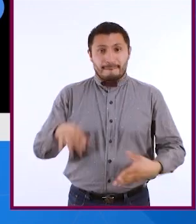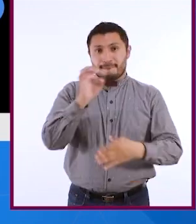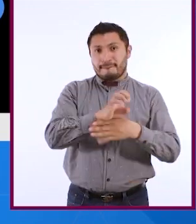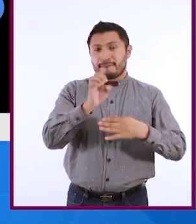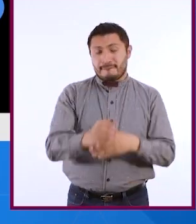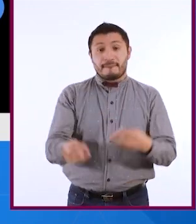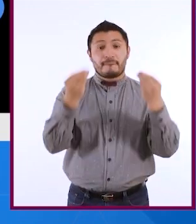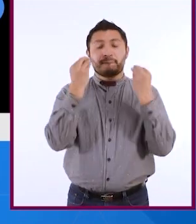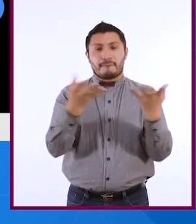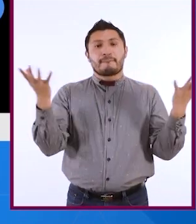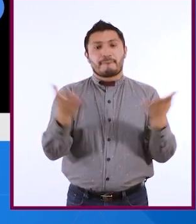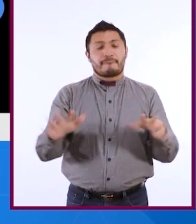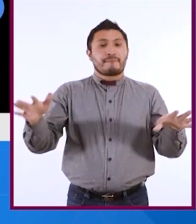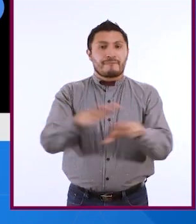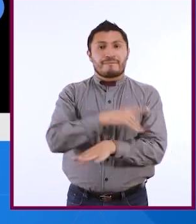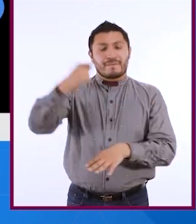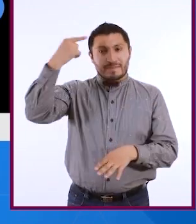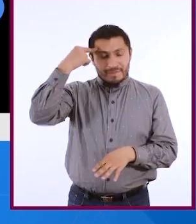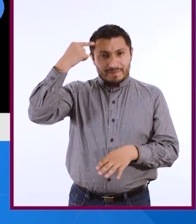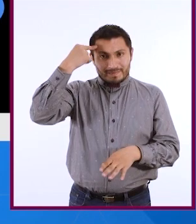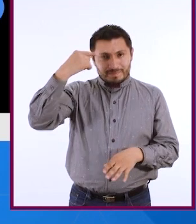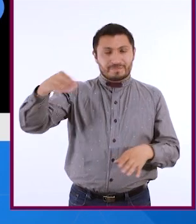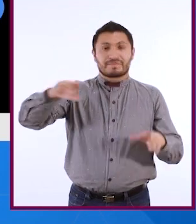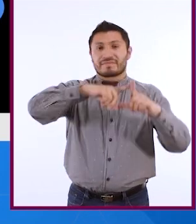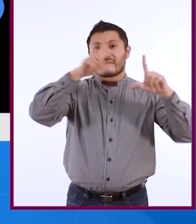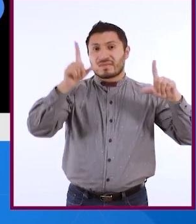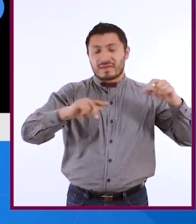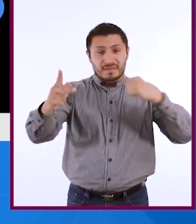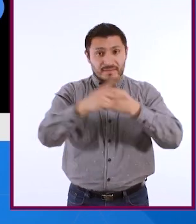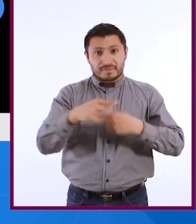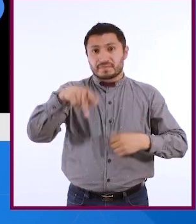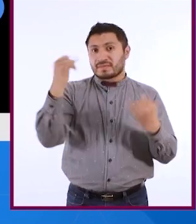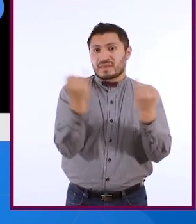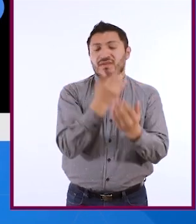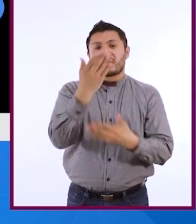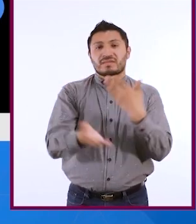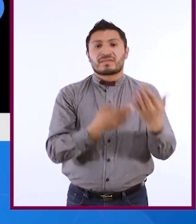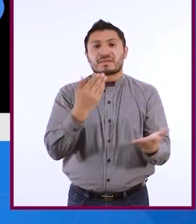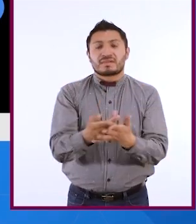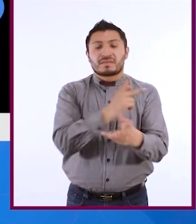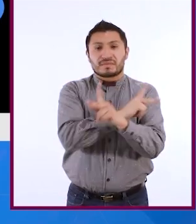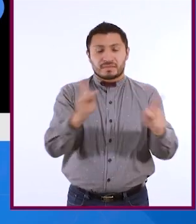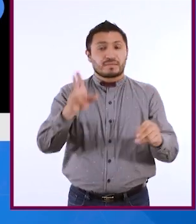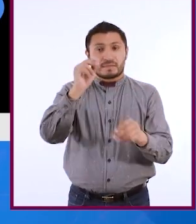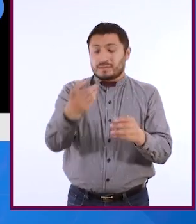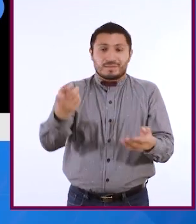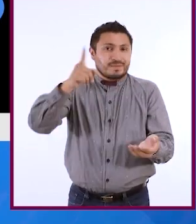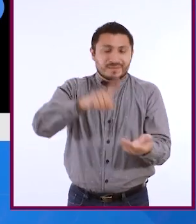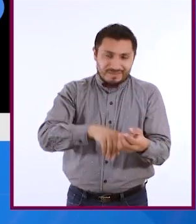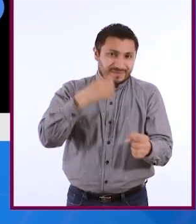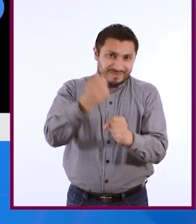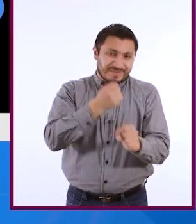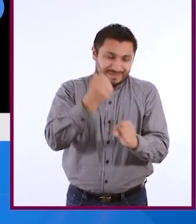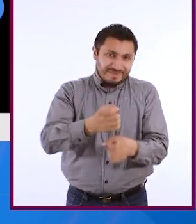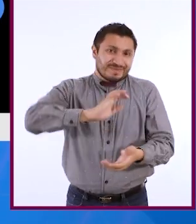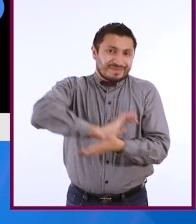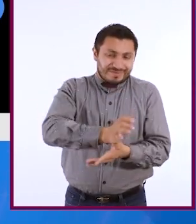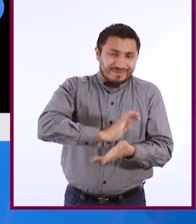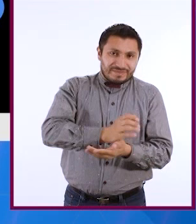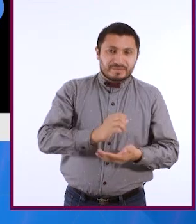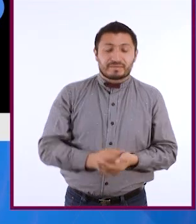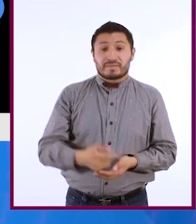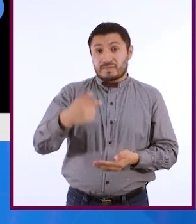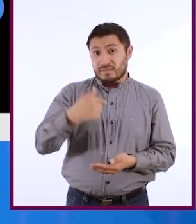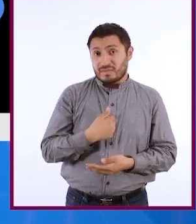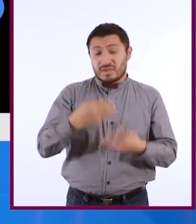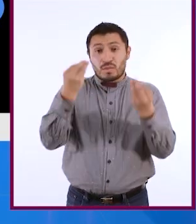hay mucho que hacer por cambiar la mentalidad del país, pero también del servicio público y poder no incurrir en estas prácticas discriminatorias.